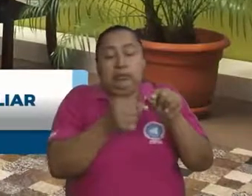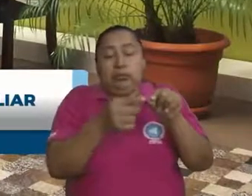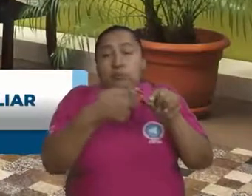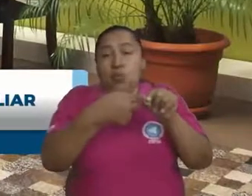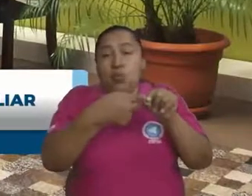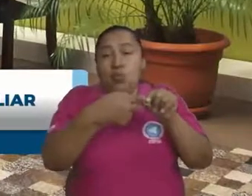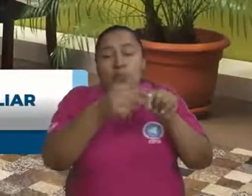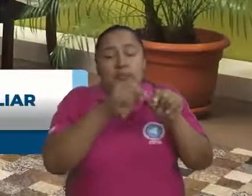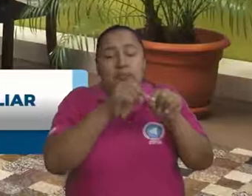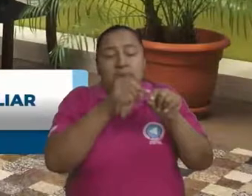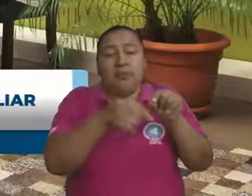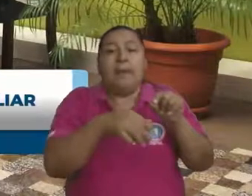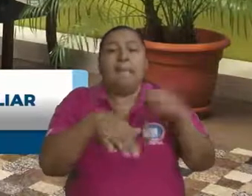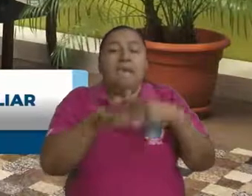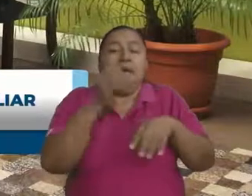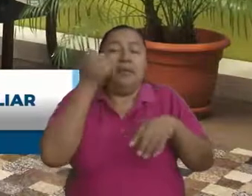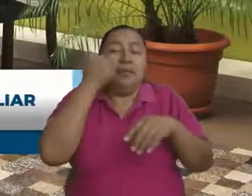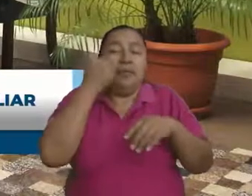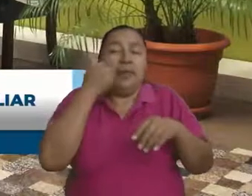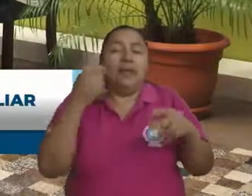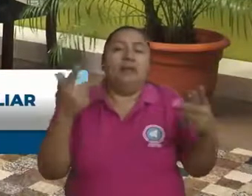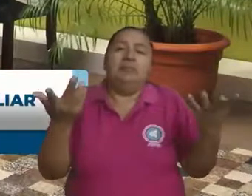se asocian más a enfermedades,